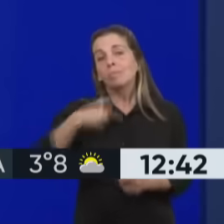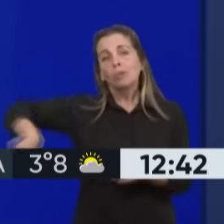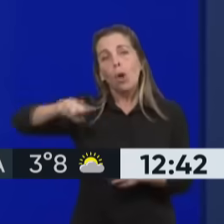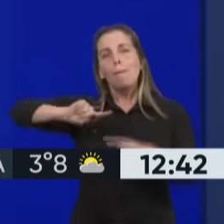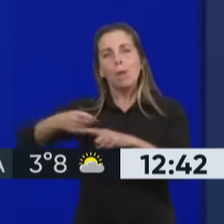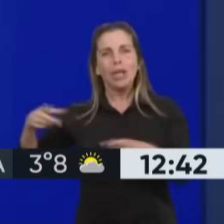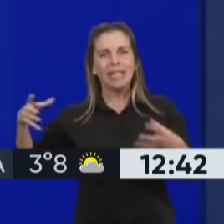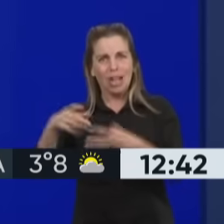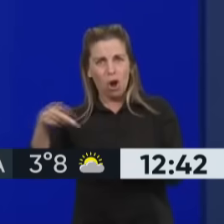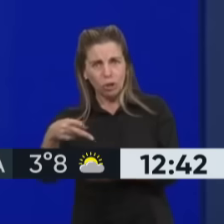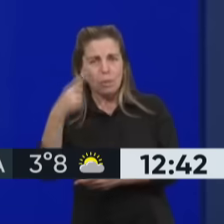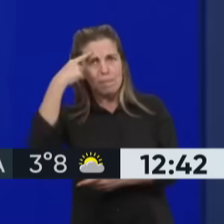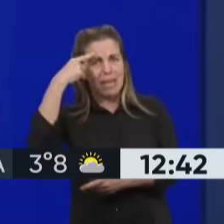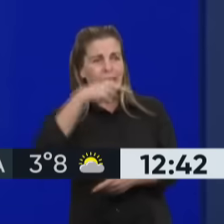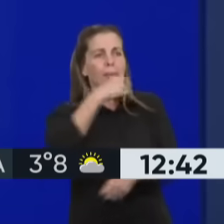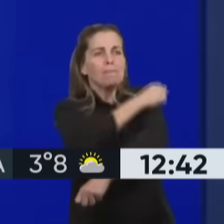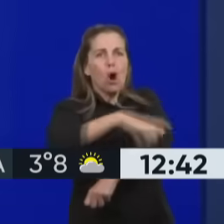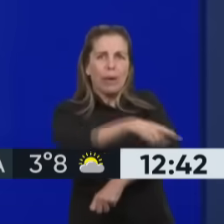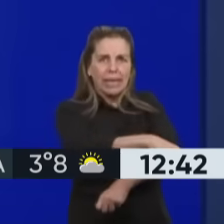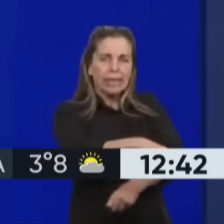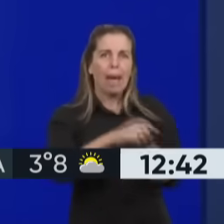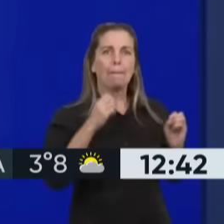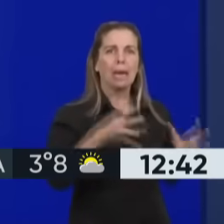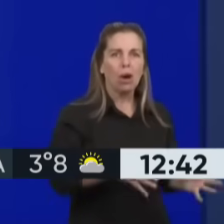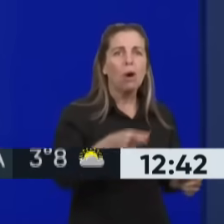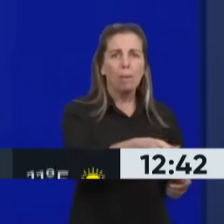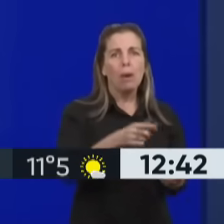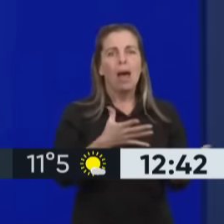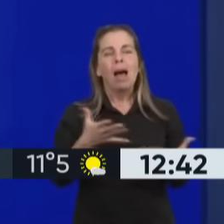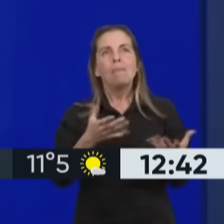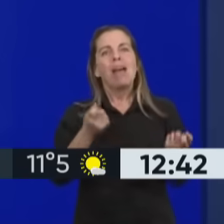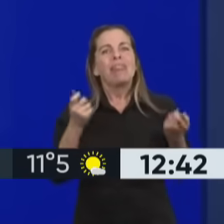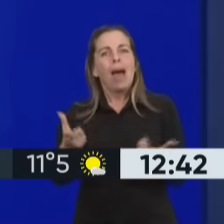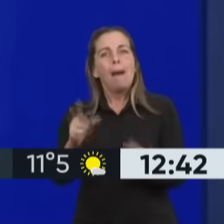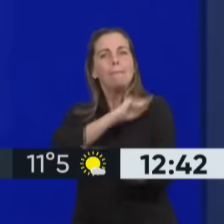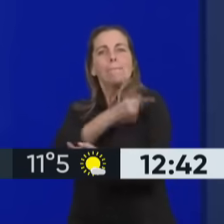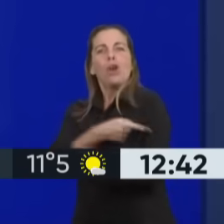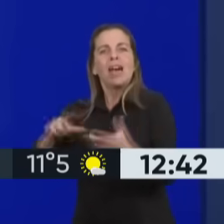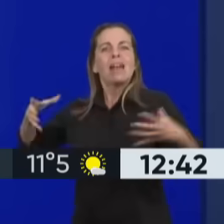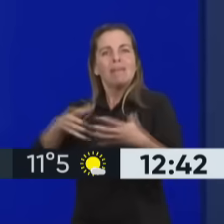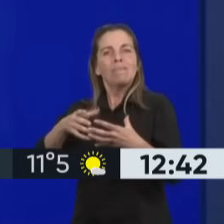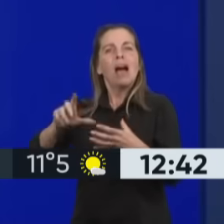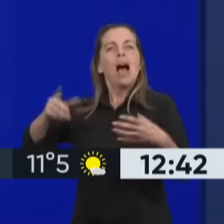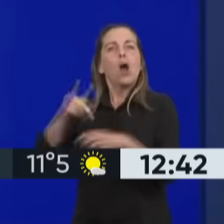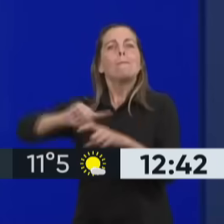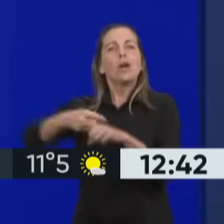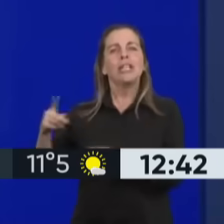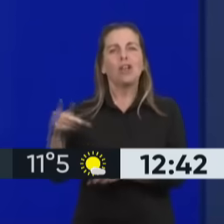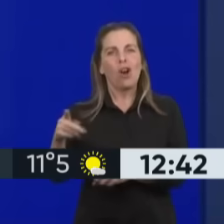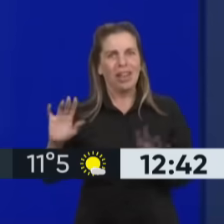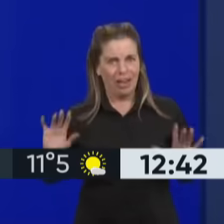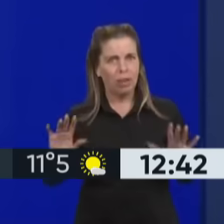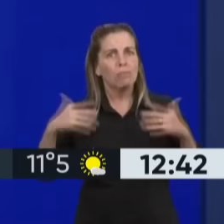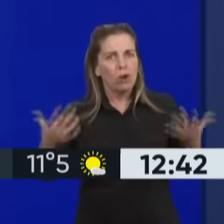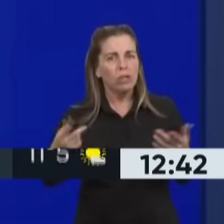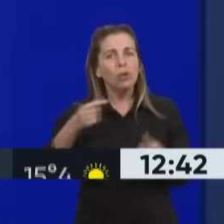acumular aún más poder, de someter económicamente al ciudadano honesto, Por eso los multiplican, por eso no quieren que salgamos